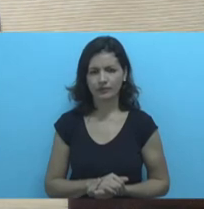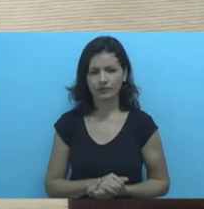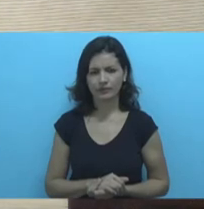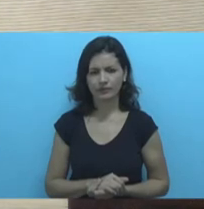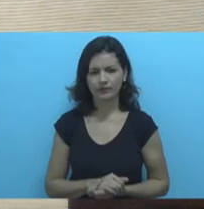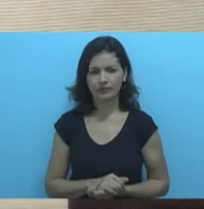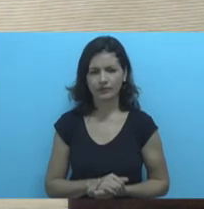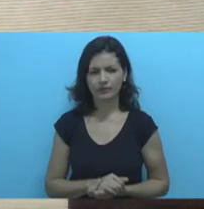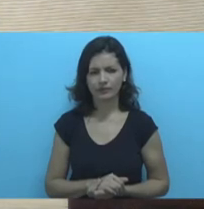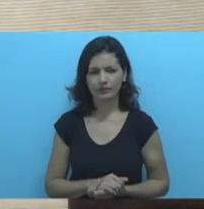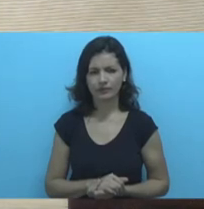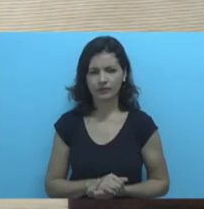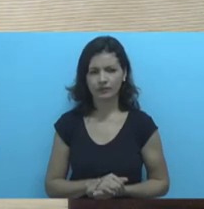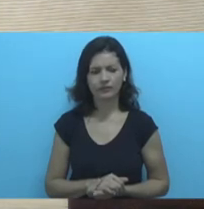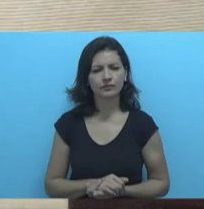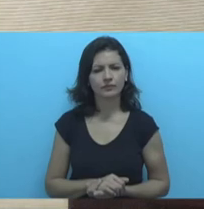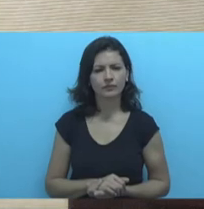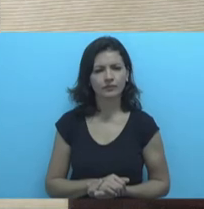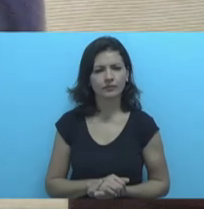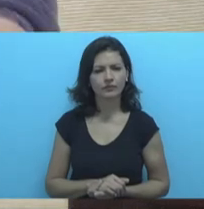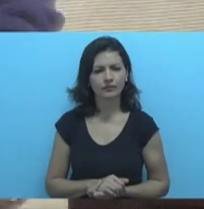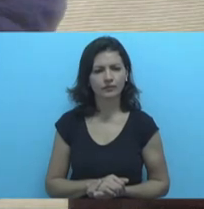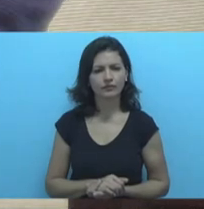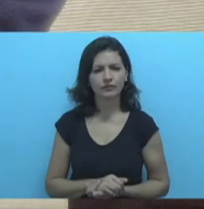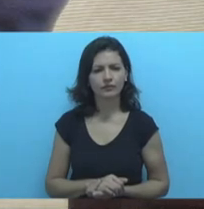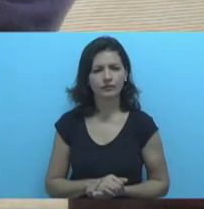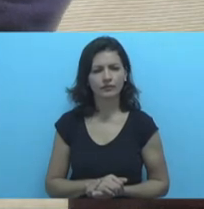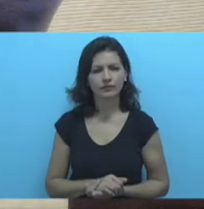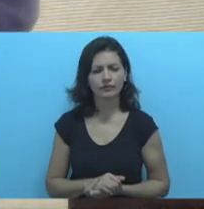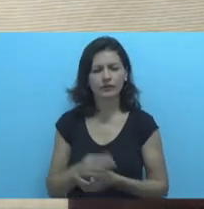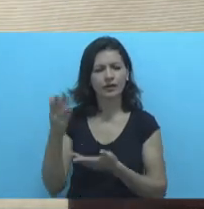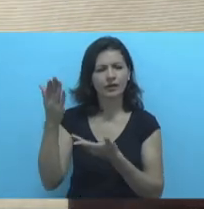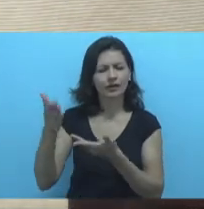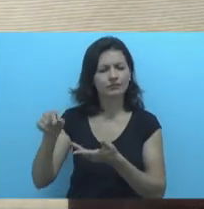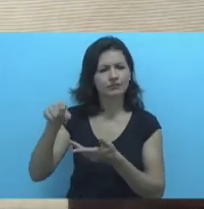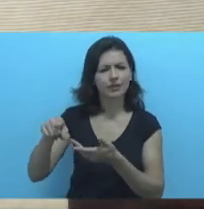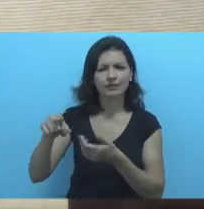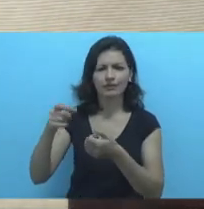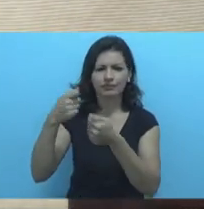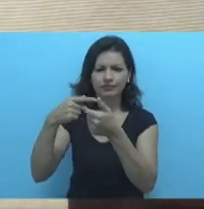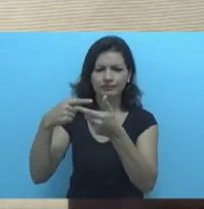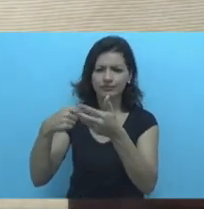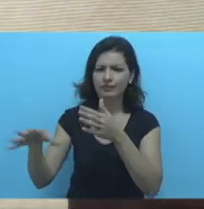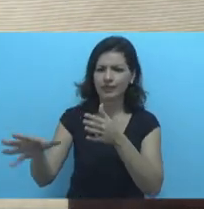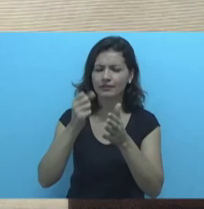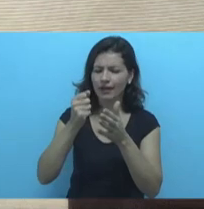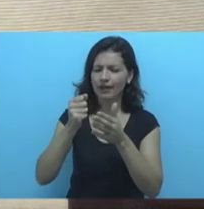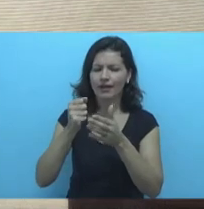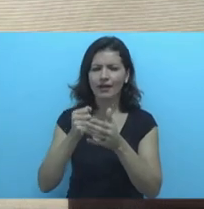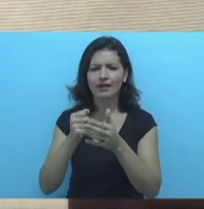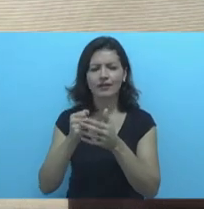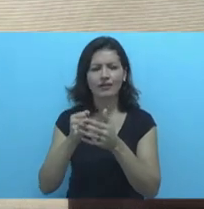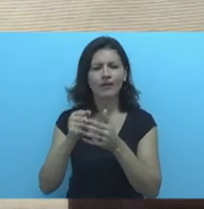tremenda cantidad de logros en la historia de Miguel Listi, le tenemos que agregar que logró hacerle saltar la chaveta a